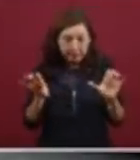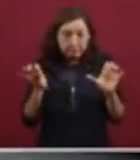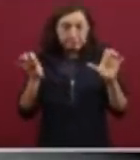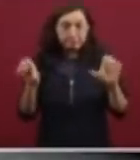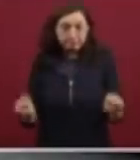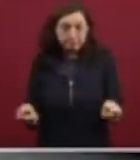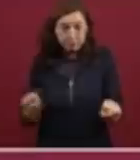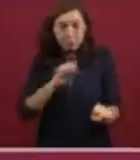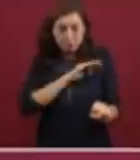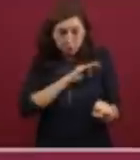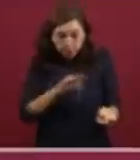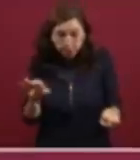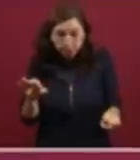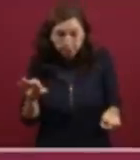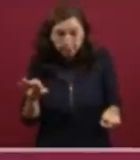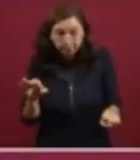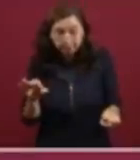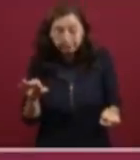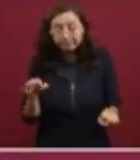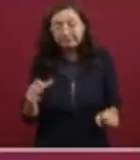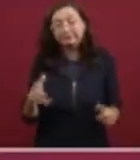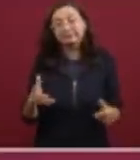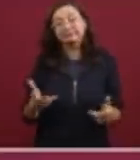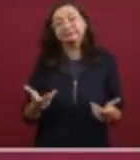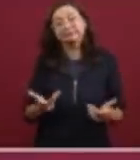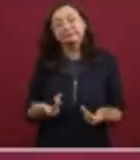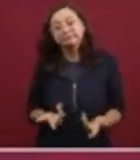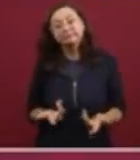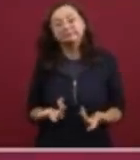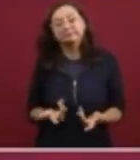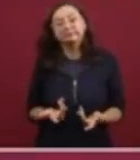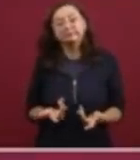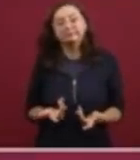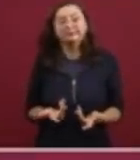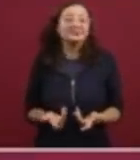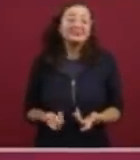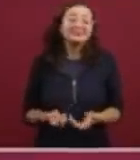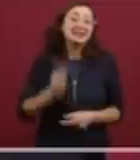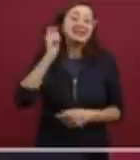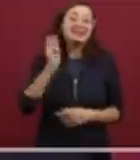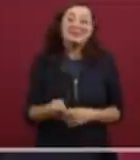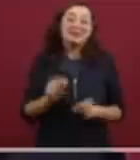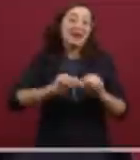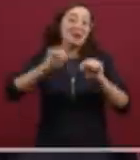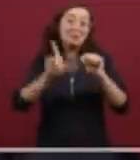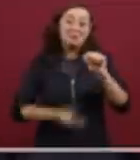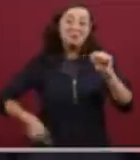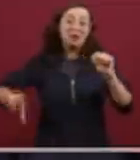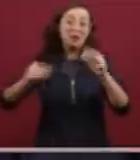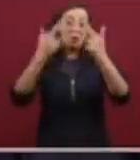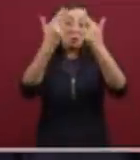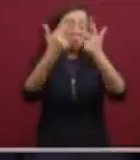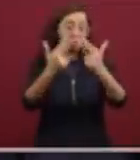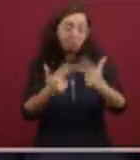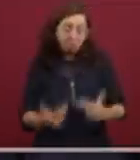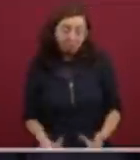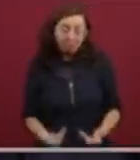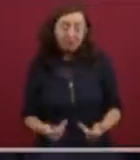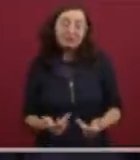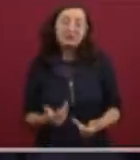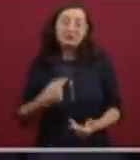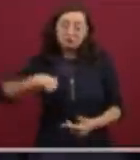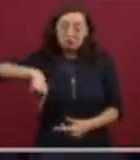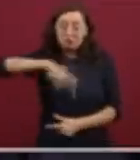hacerlo? O sea, es la reconstrucción del país lo que nos